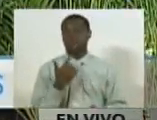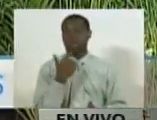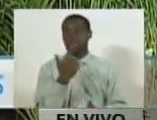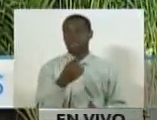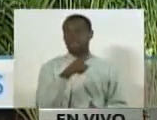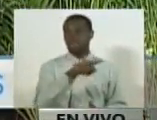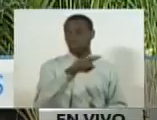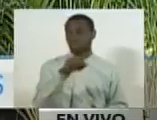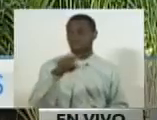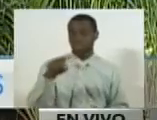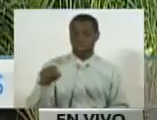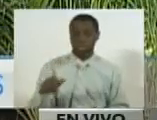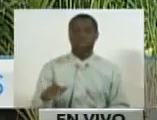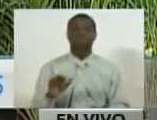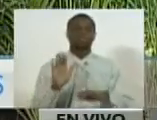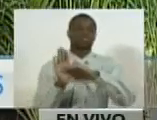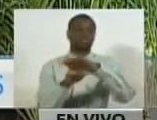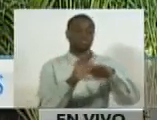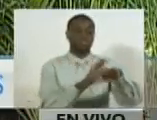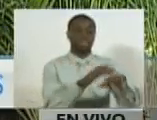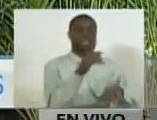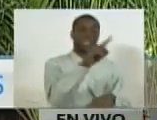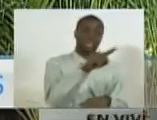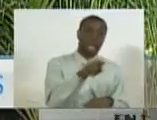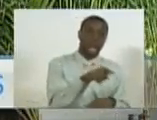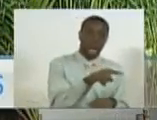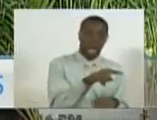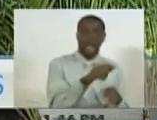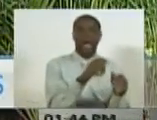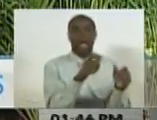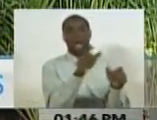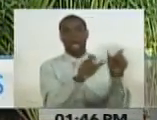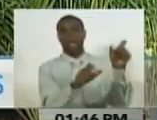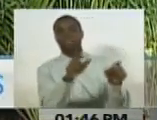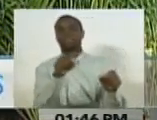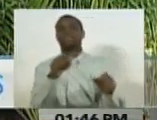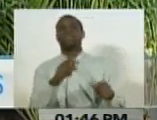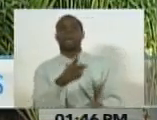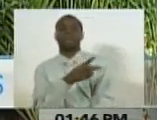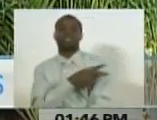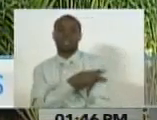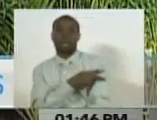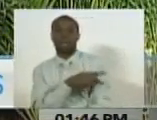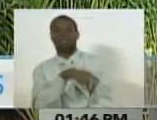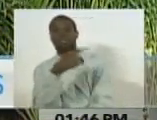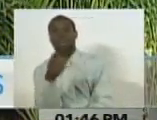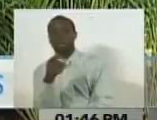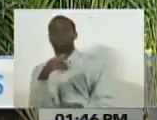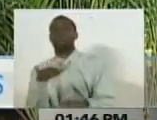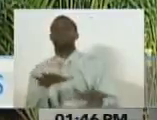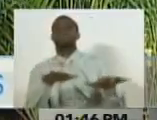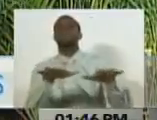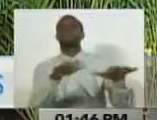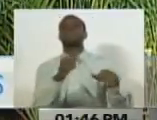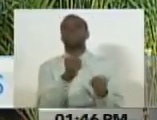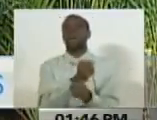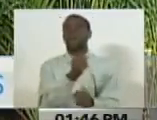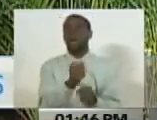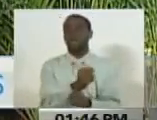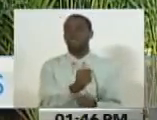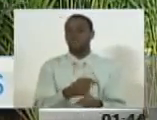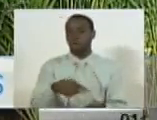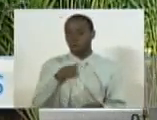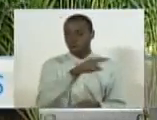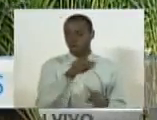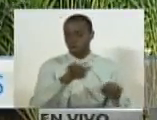dirigentes sindicales, delegados y conductores del movimiento de trabajadores de la educación presentes,